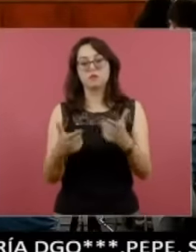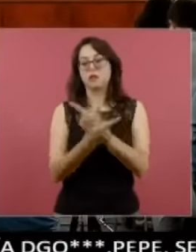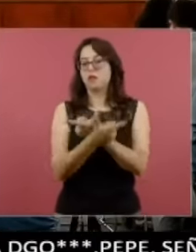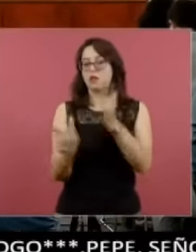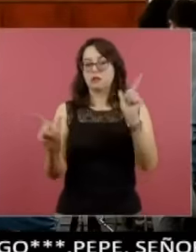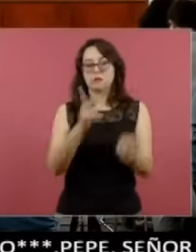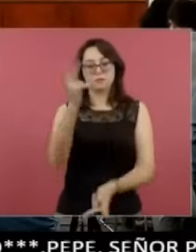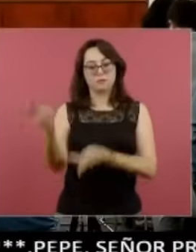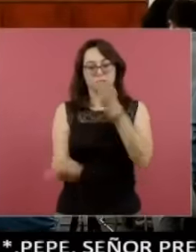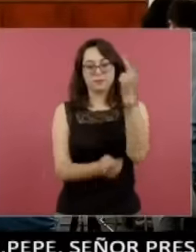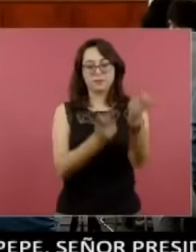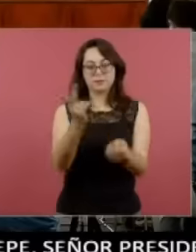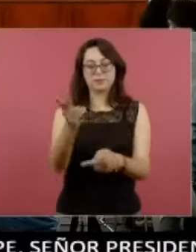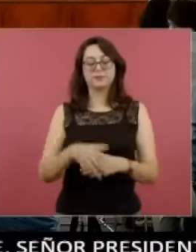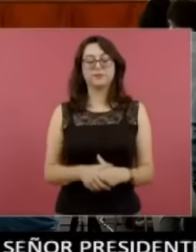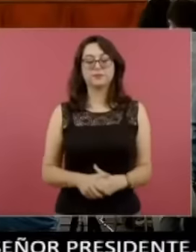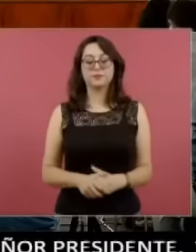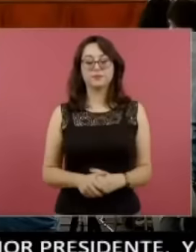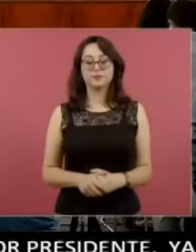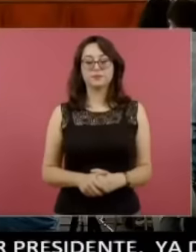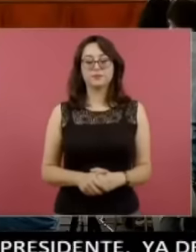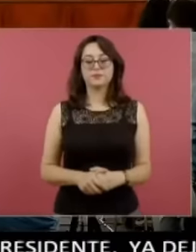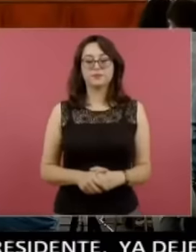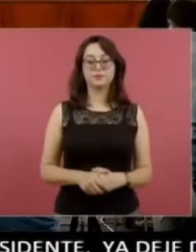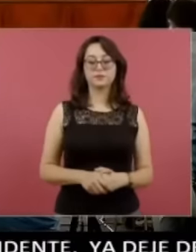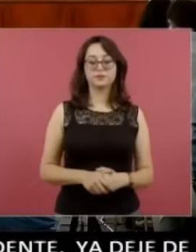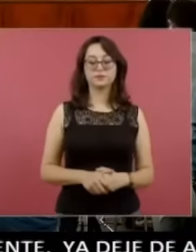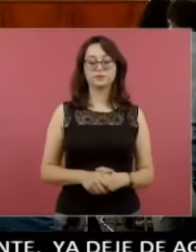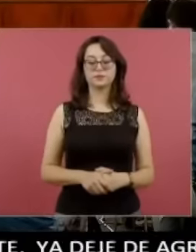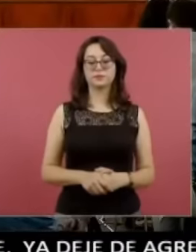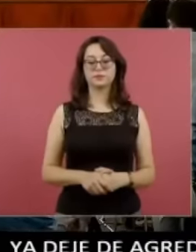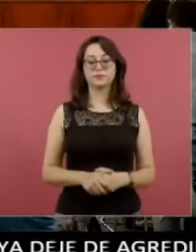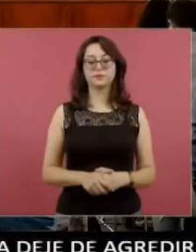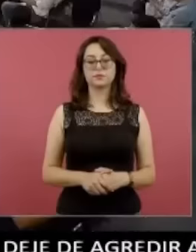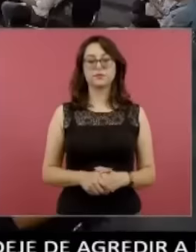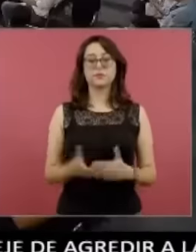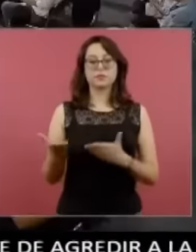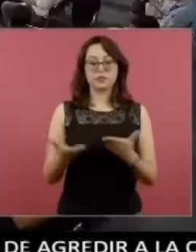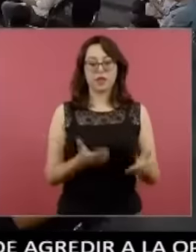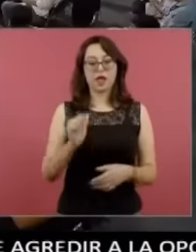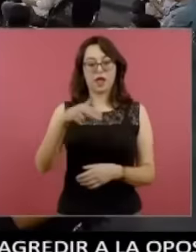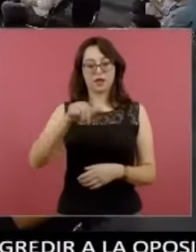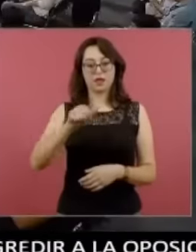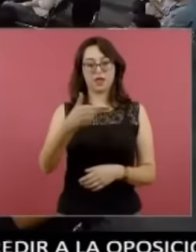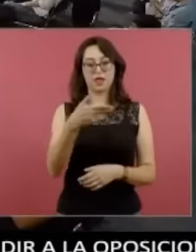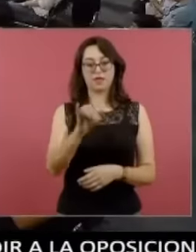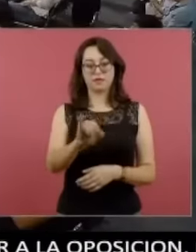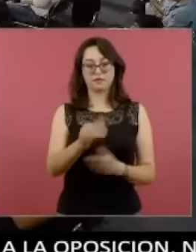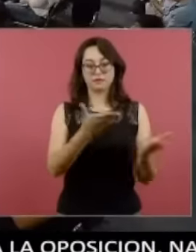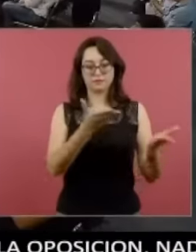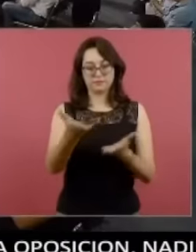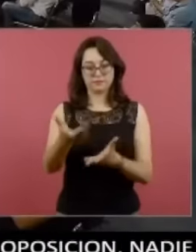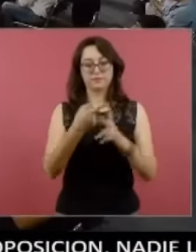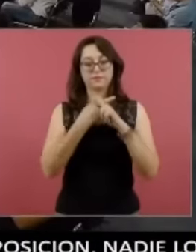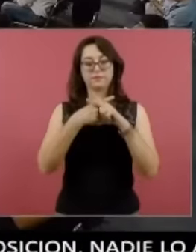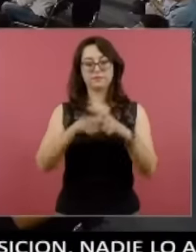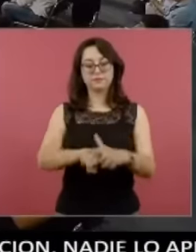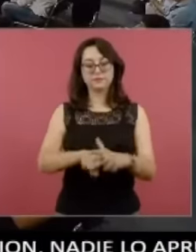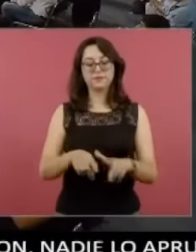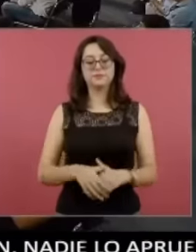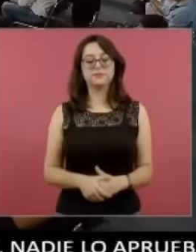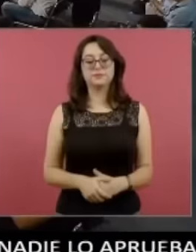que conforme pasen los días todos los documentos que se han solicitado a la presidencia de la República en este caso a la secretaría